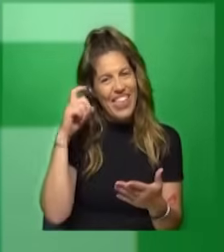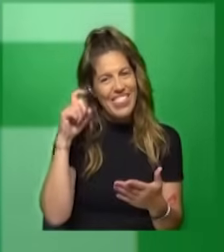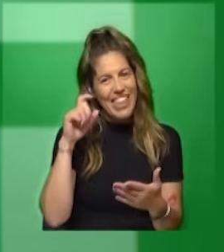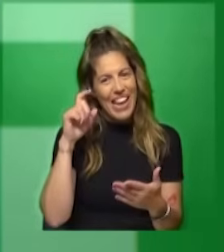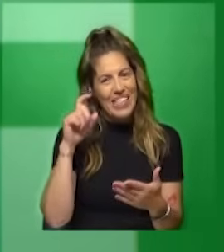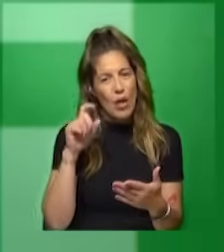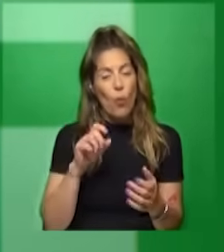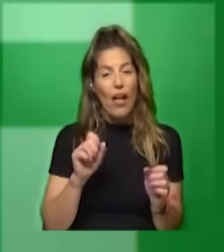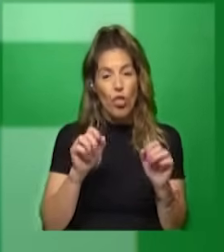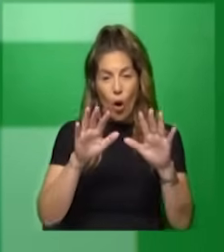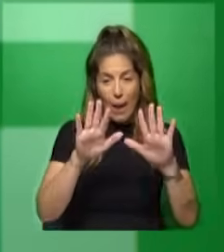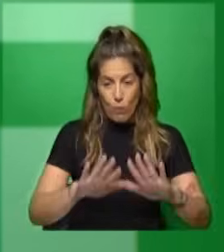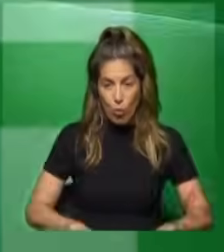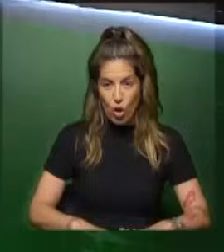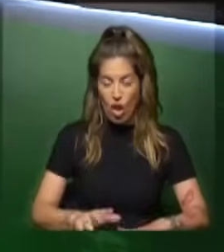cuando cayó el muro de Berlín,